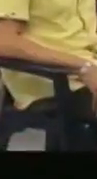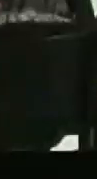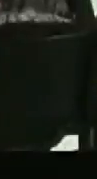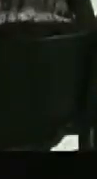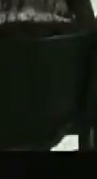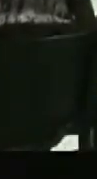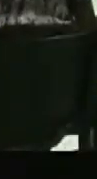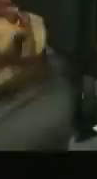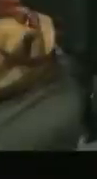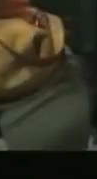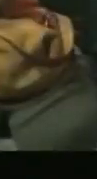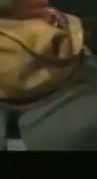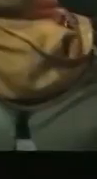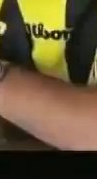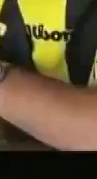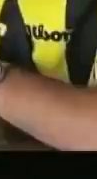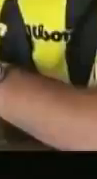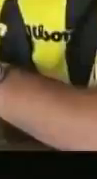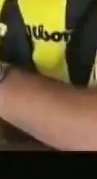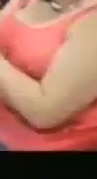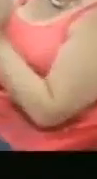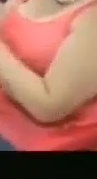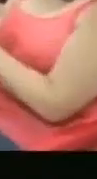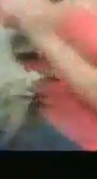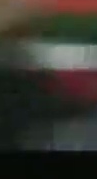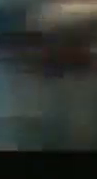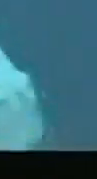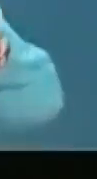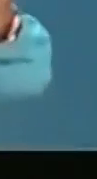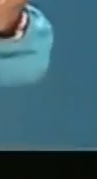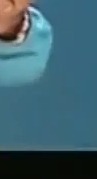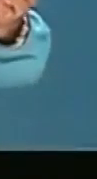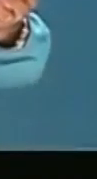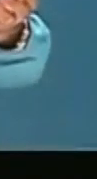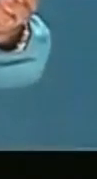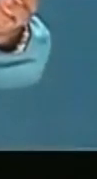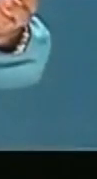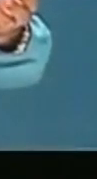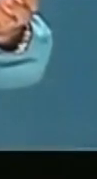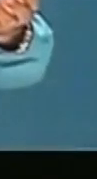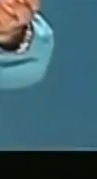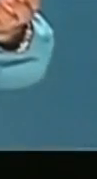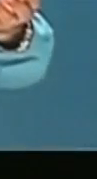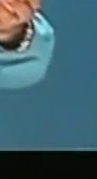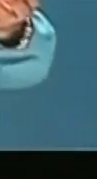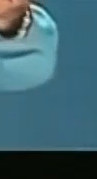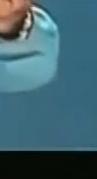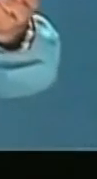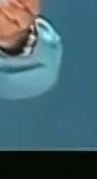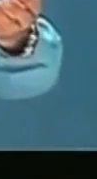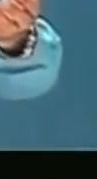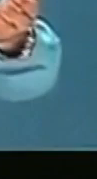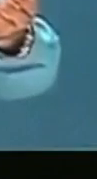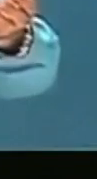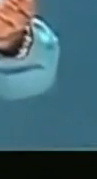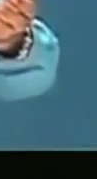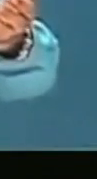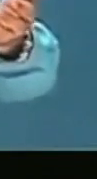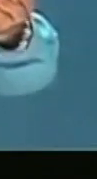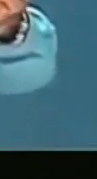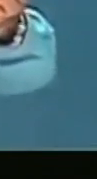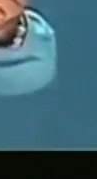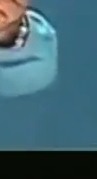pensiones por vejez, protegiendo a nuestros abuelos y abuelas. Yo se la entrego en las manos a ustedes. Vamos a buscar la